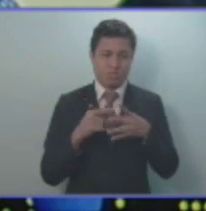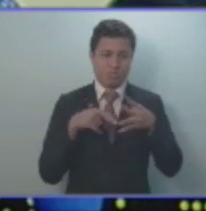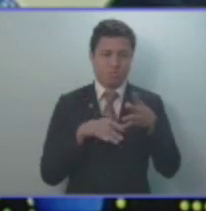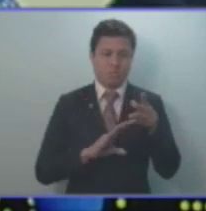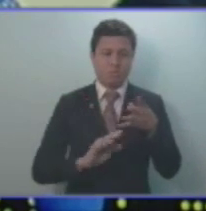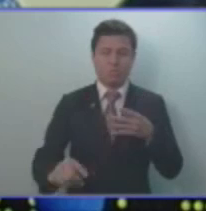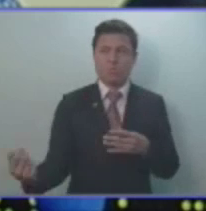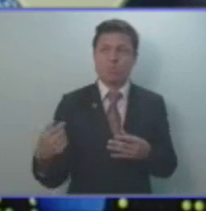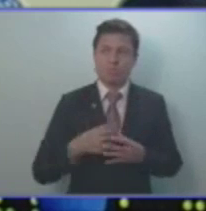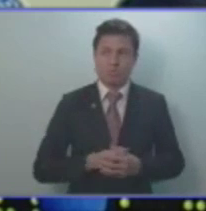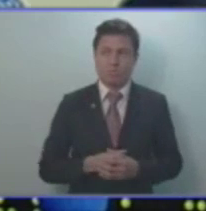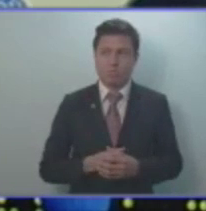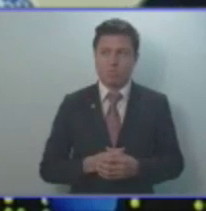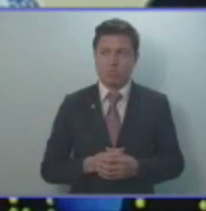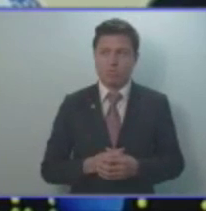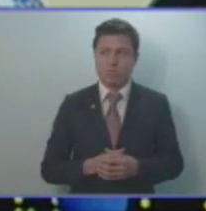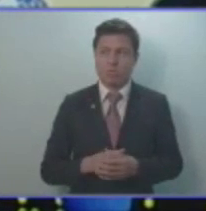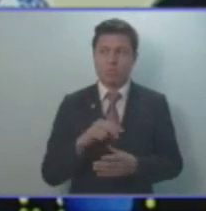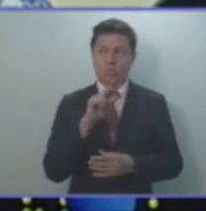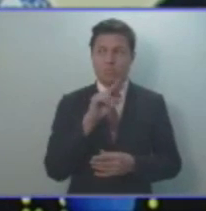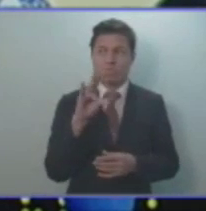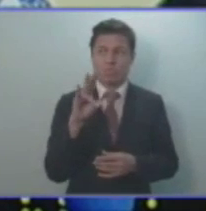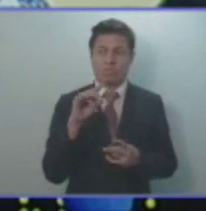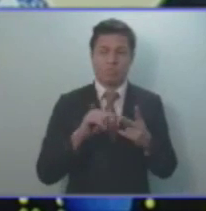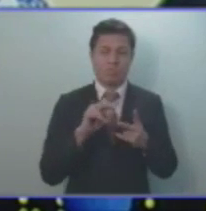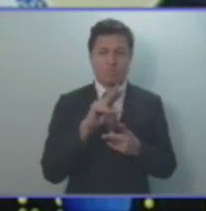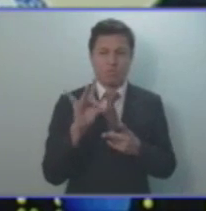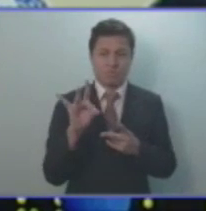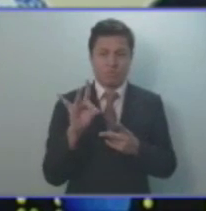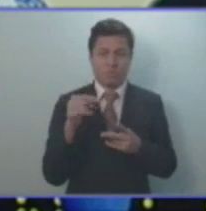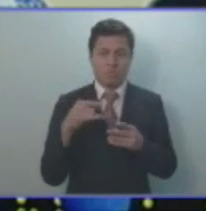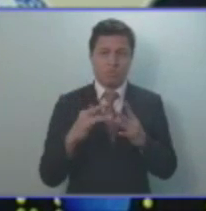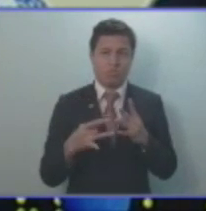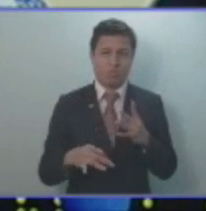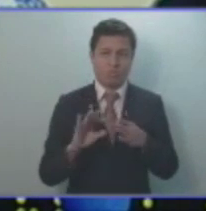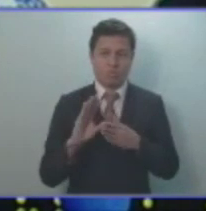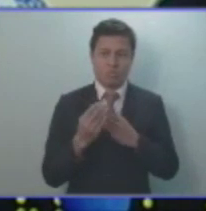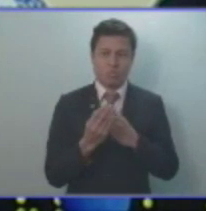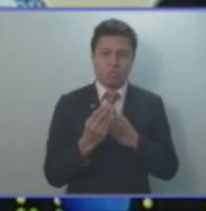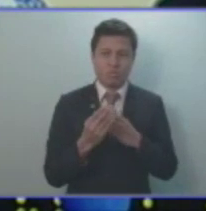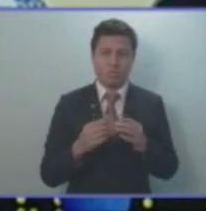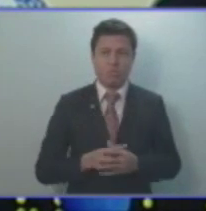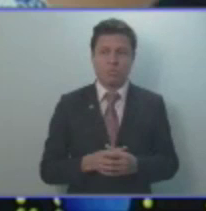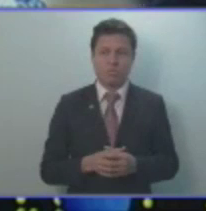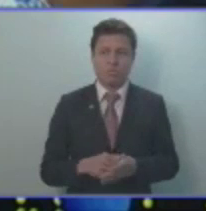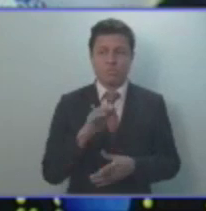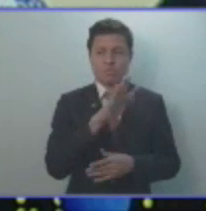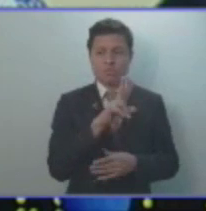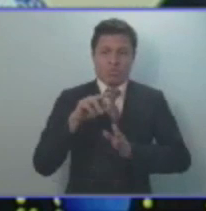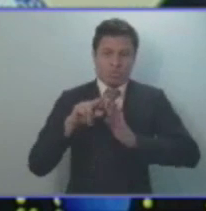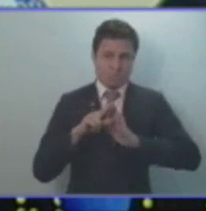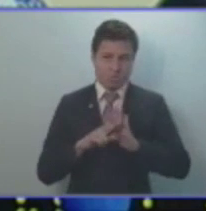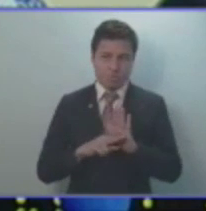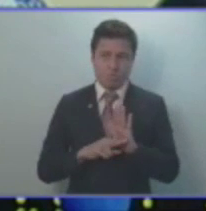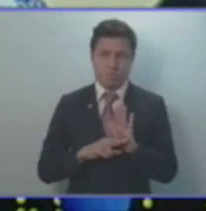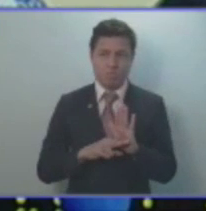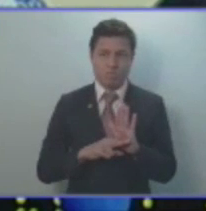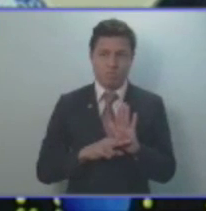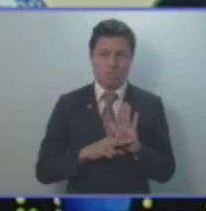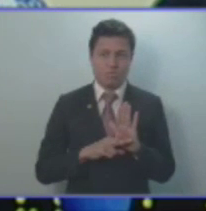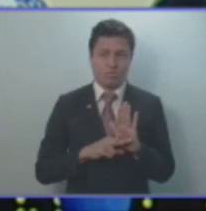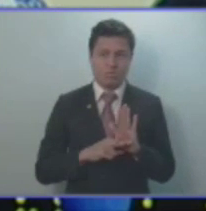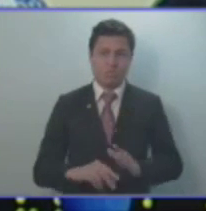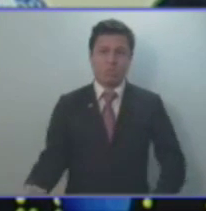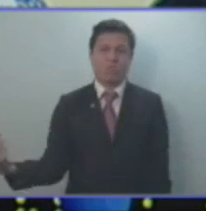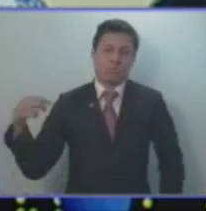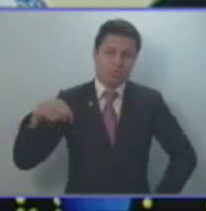de la República, 27 y 28 de la Ley Cultural y 52 del Reglamento Interior